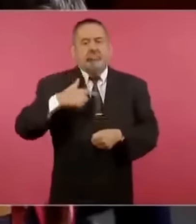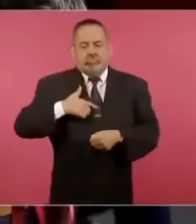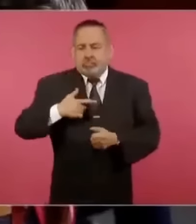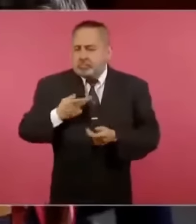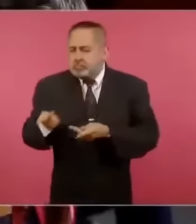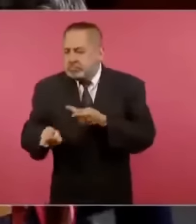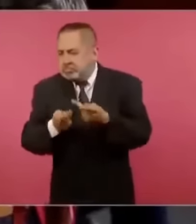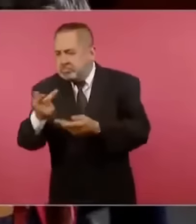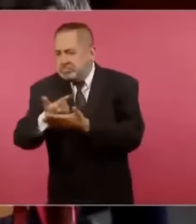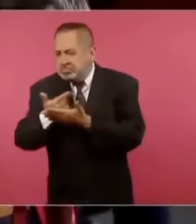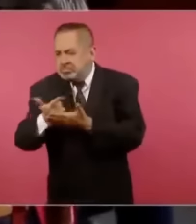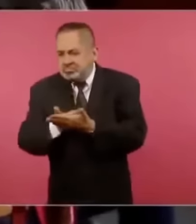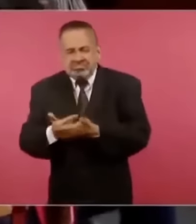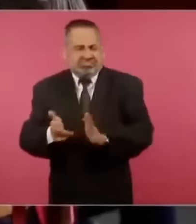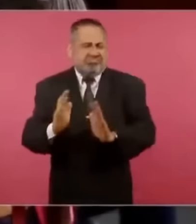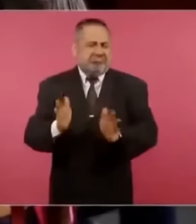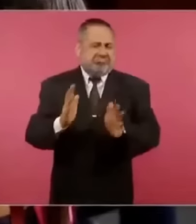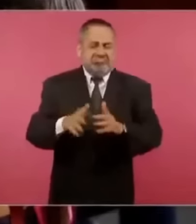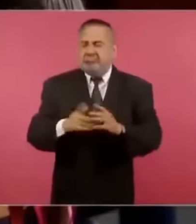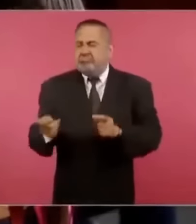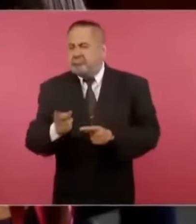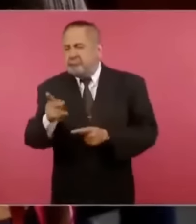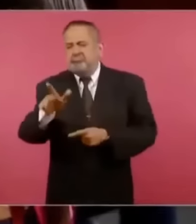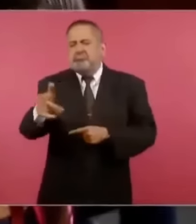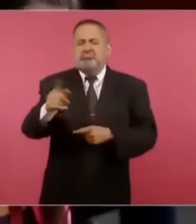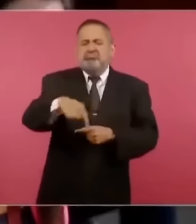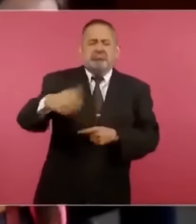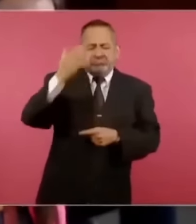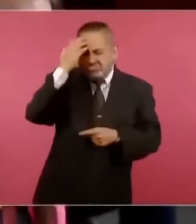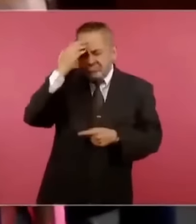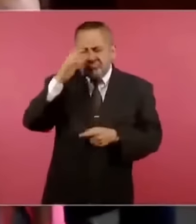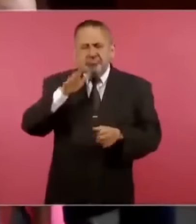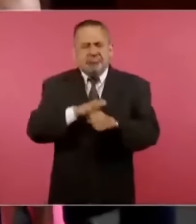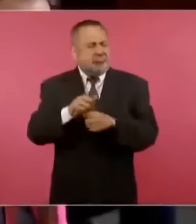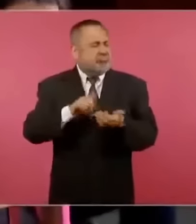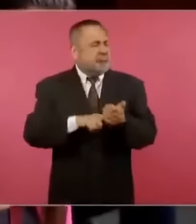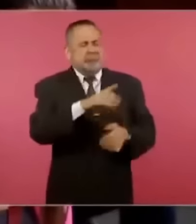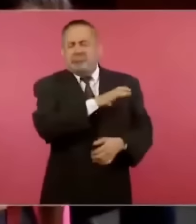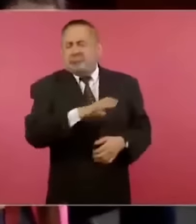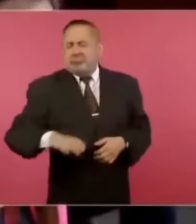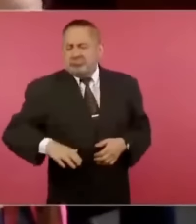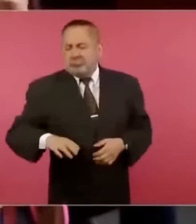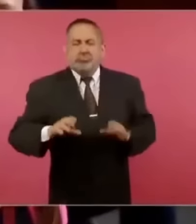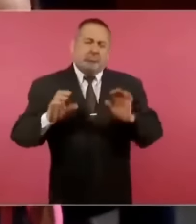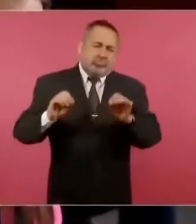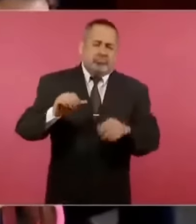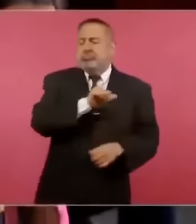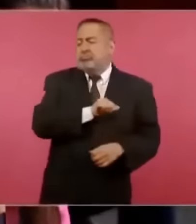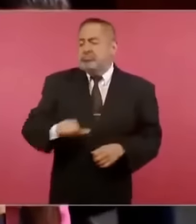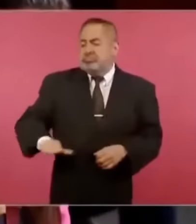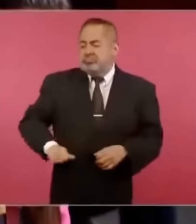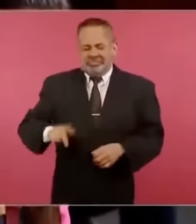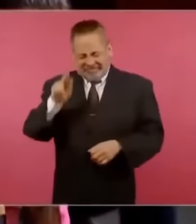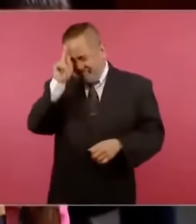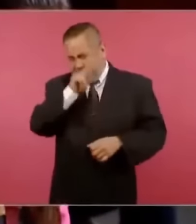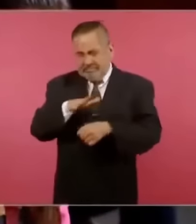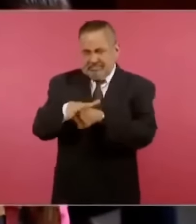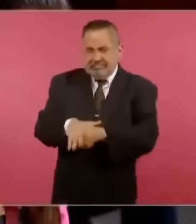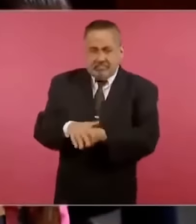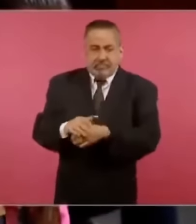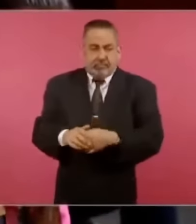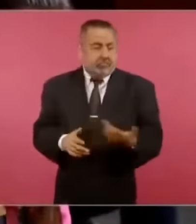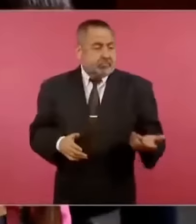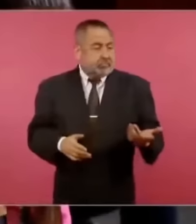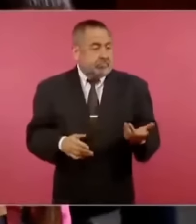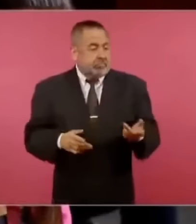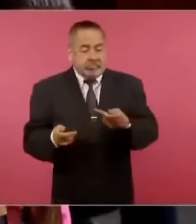encuesta, pregunté, a ver, ¿qué candidato, qué alcalde recuerdan como el más represor? Ni siquiera el peor